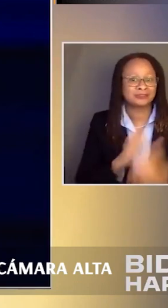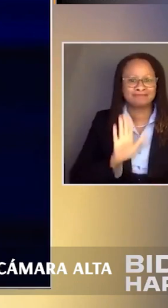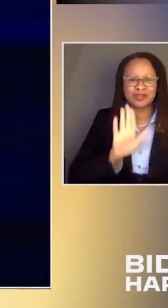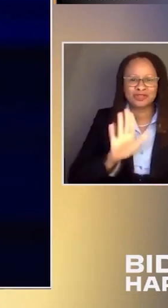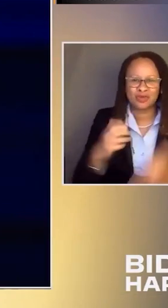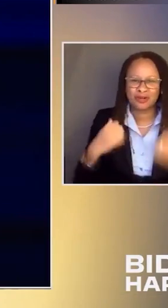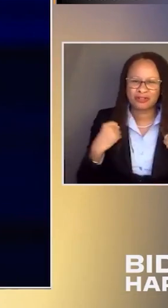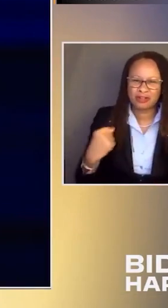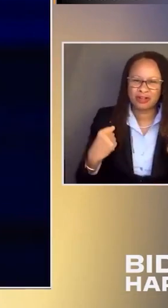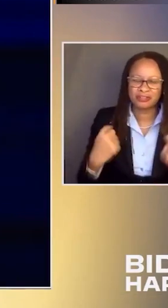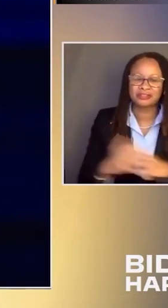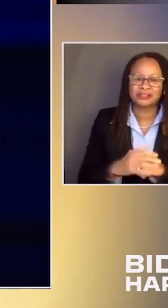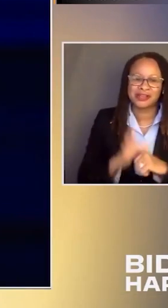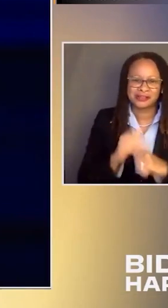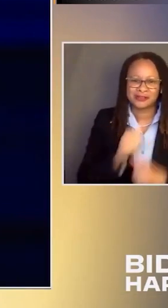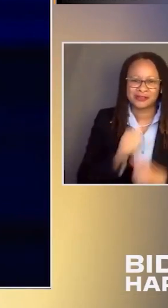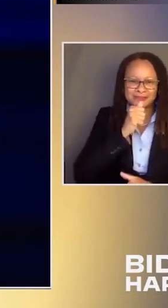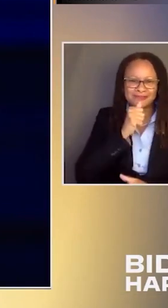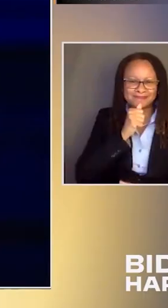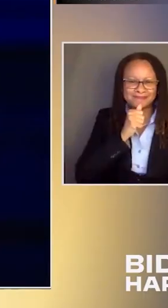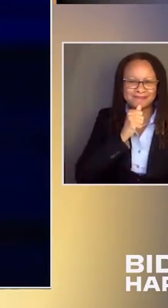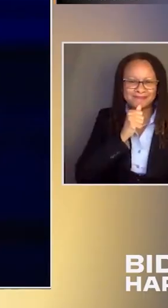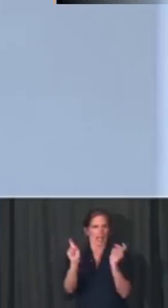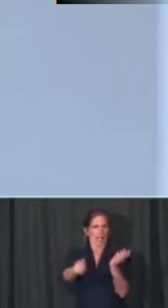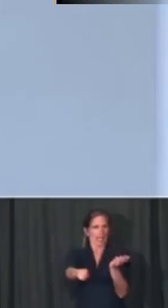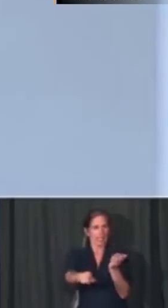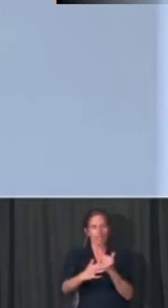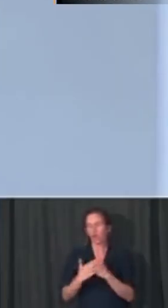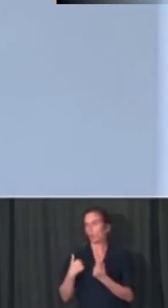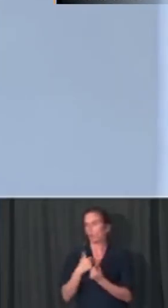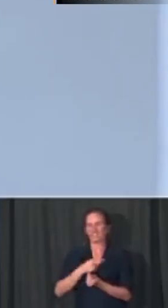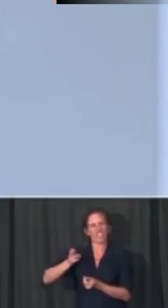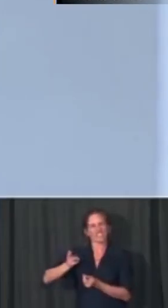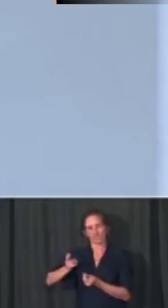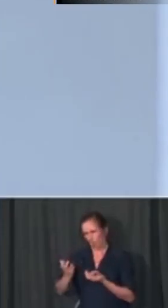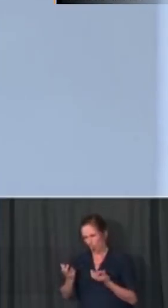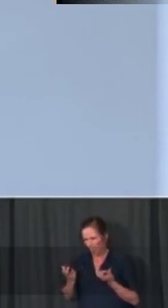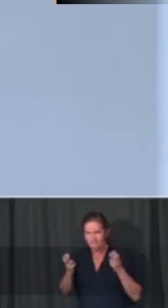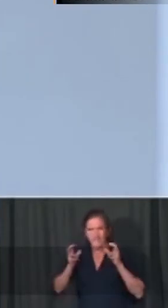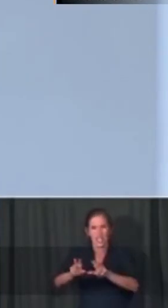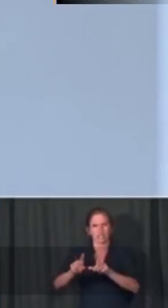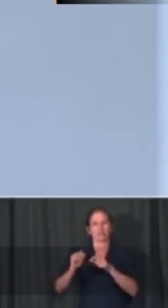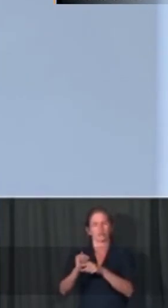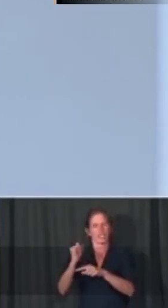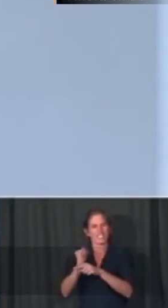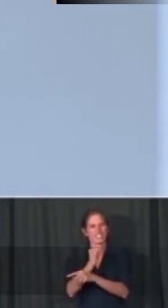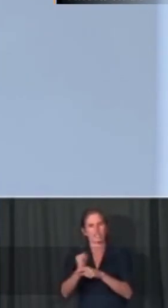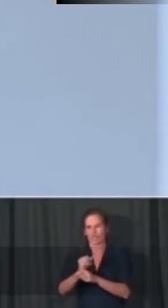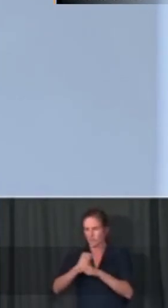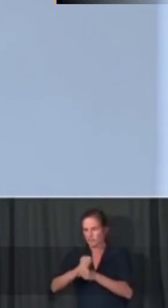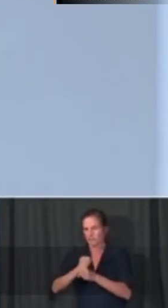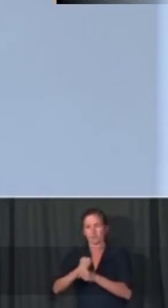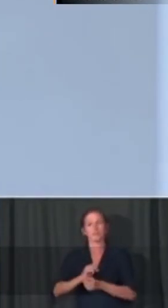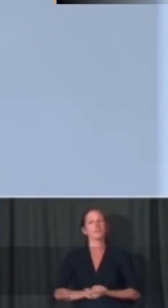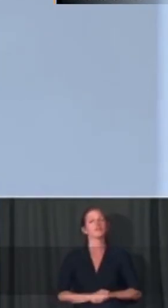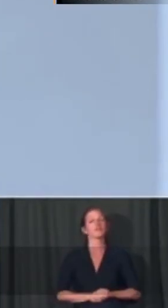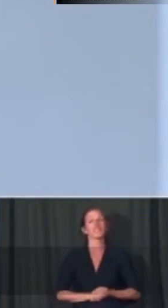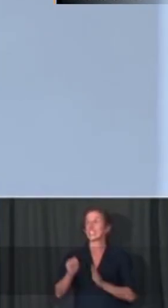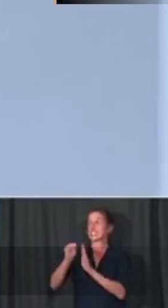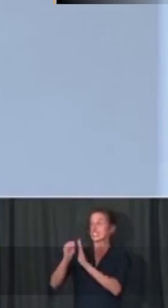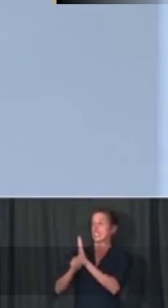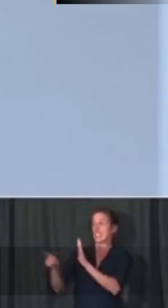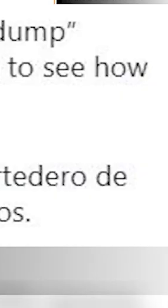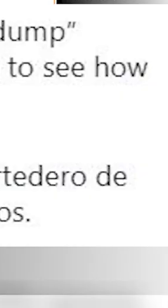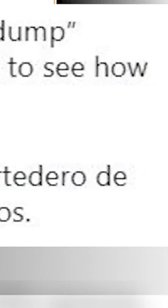Unidos, Kamala Harris. Por su parte, el presidente de Estados Unidos, Donald Trump, quien durante el fin de semana celebró un multitudinario mitin en la ciudad de